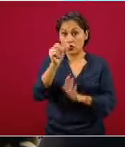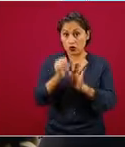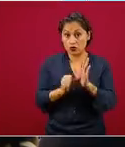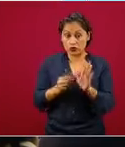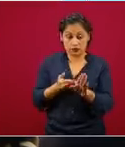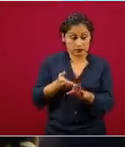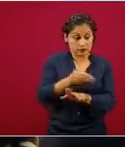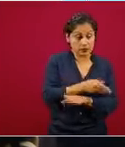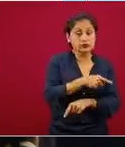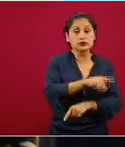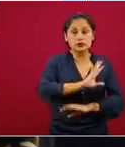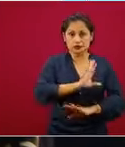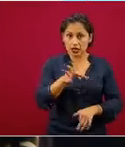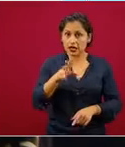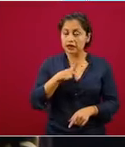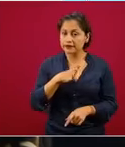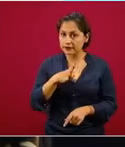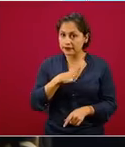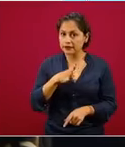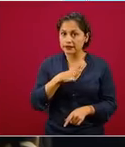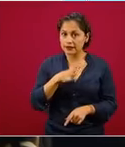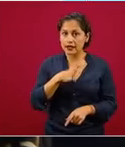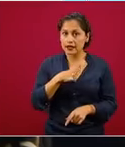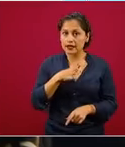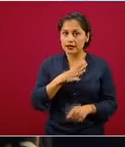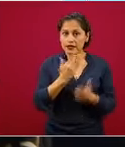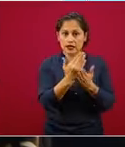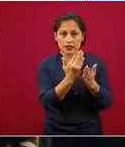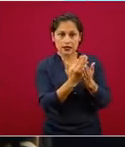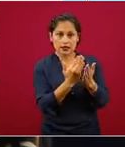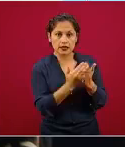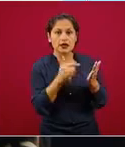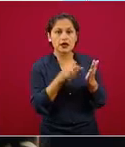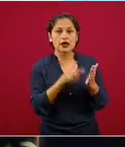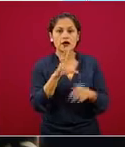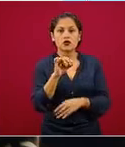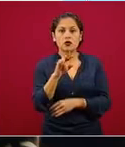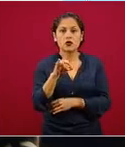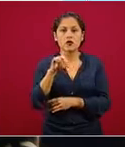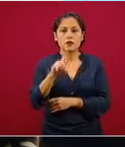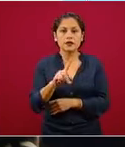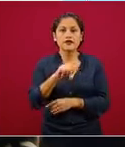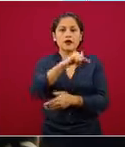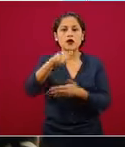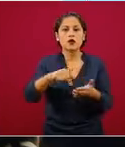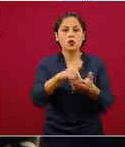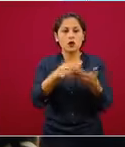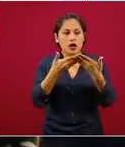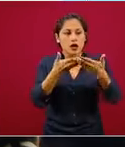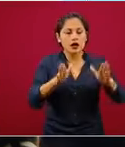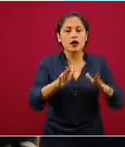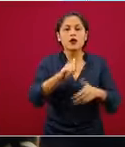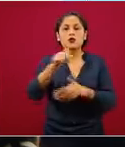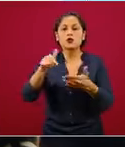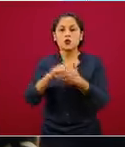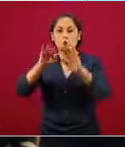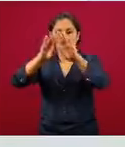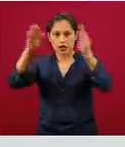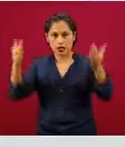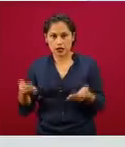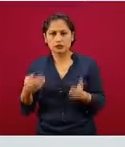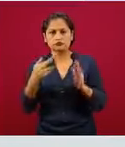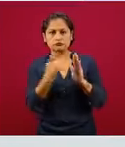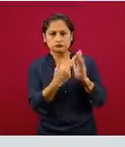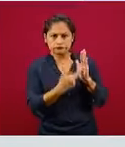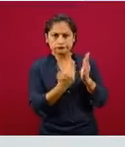semana de prevención de COVID en espacio público, abierto y cerrado, y tienen lineamientos generales. Pero justo conforme